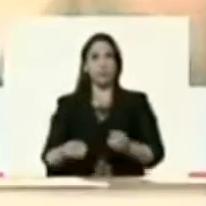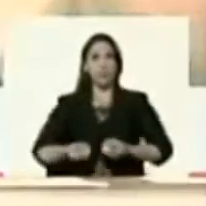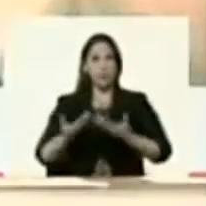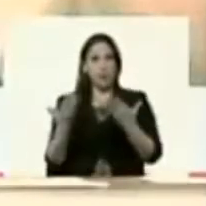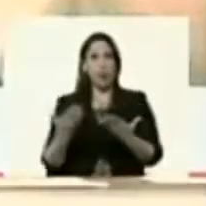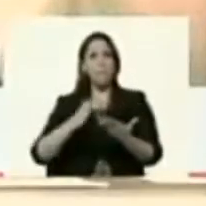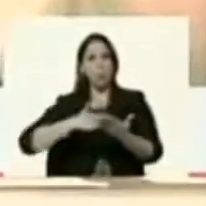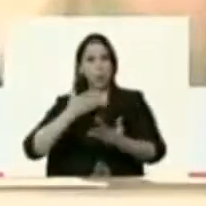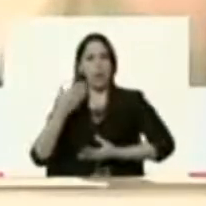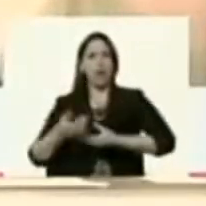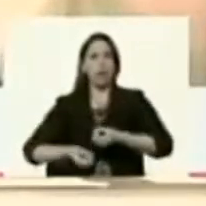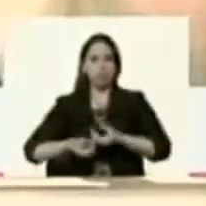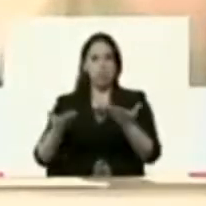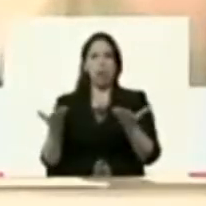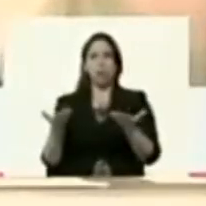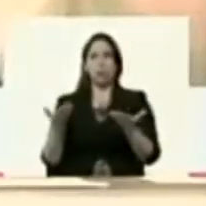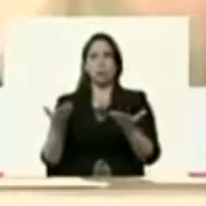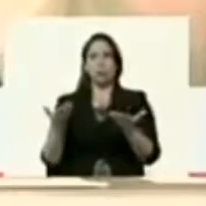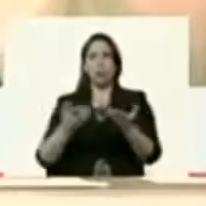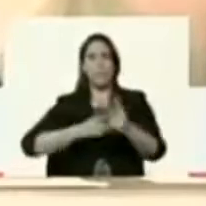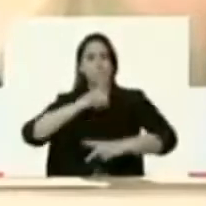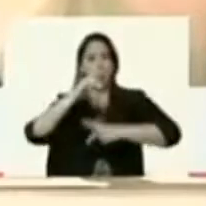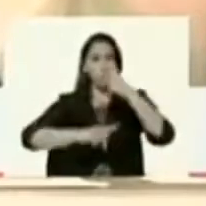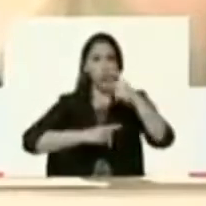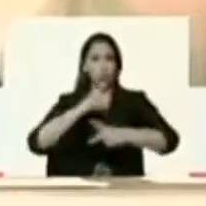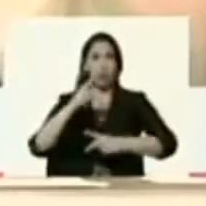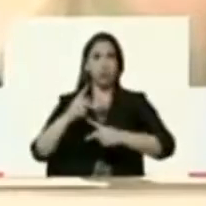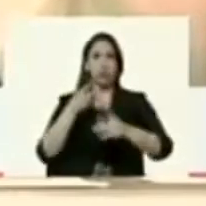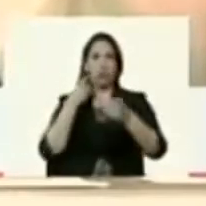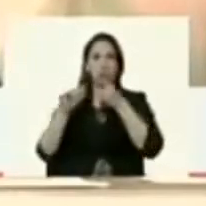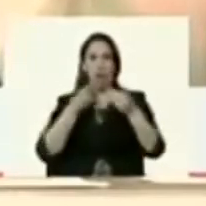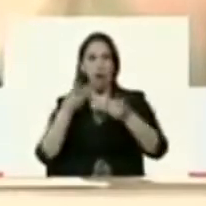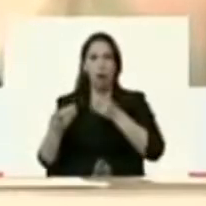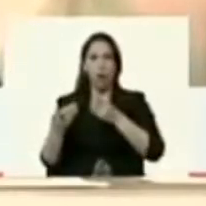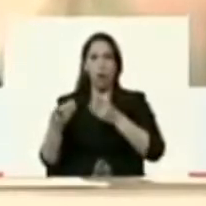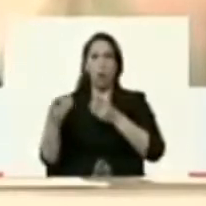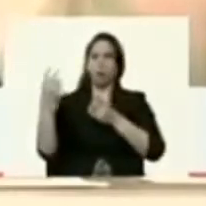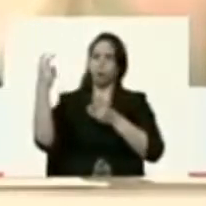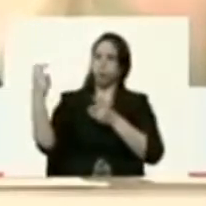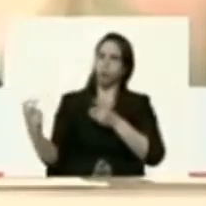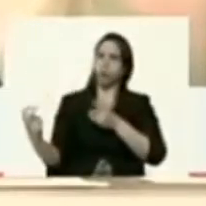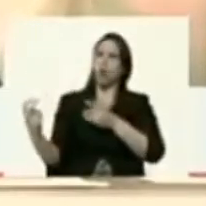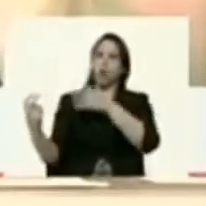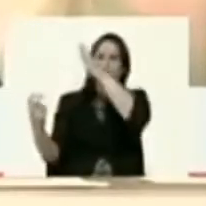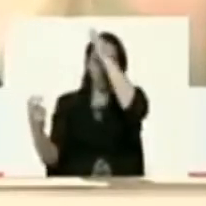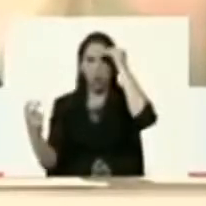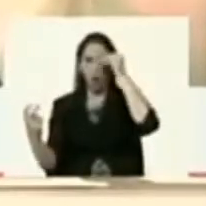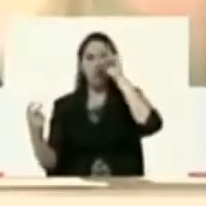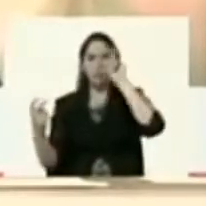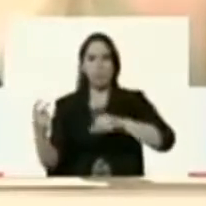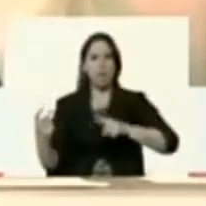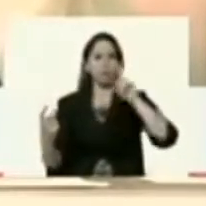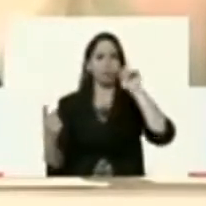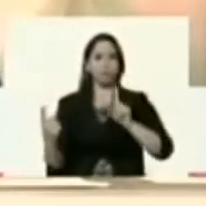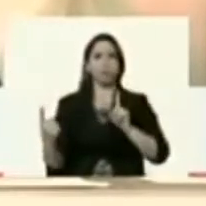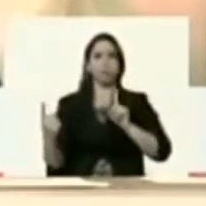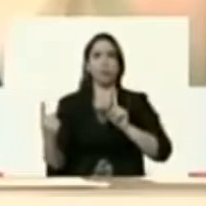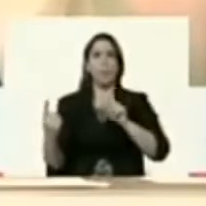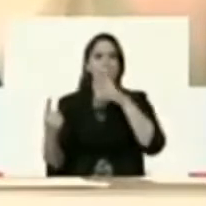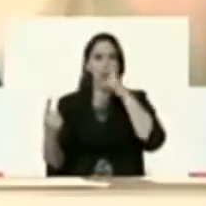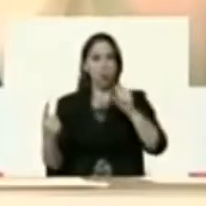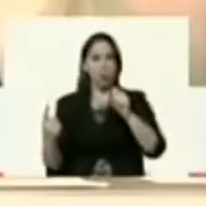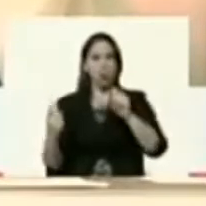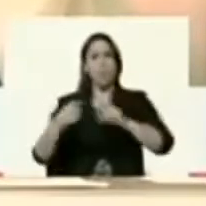pudiera darse, un proceso de diálogo directo entre Donald Trump y Nicolás Maduro, el primer tema que yo le